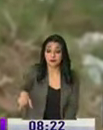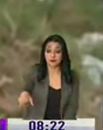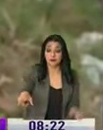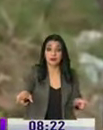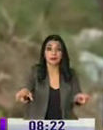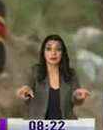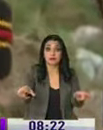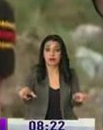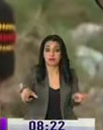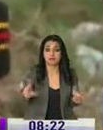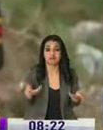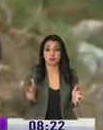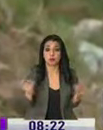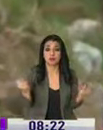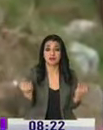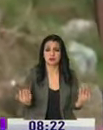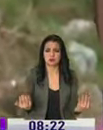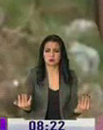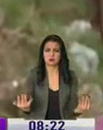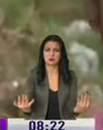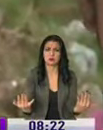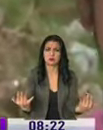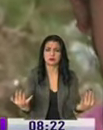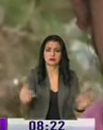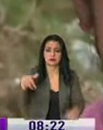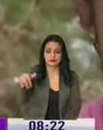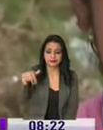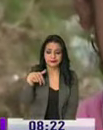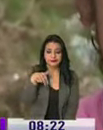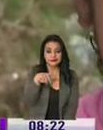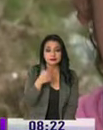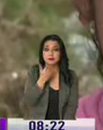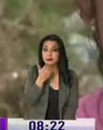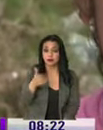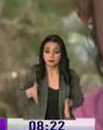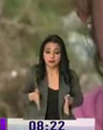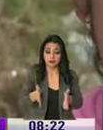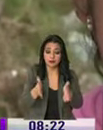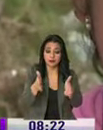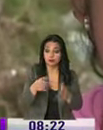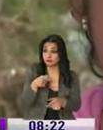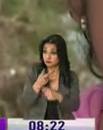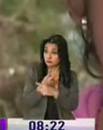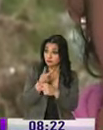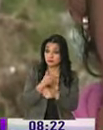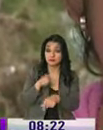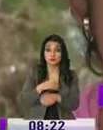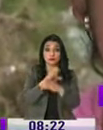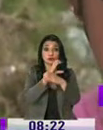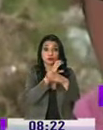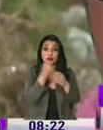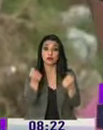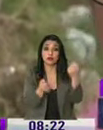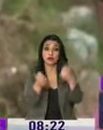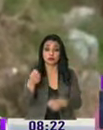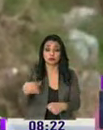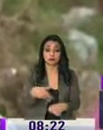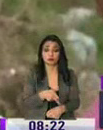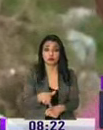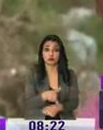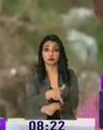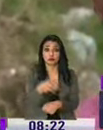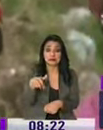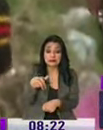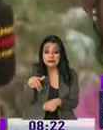lleno de hierbas, así, de maleza. Sí, porque bajan los buses o los carros y uno toca estar de